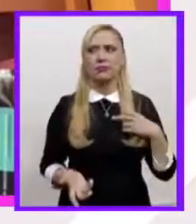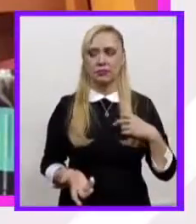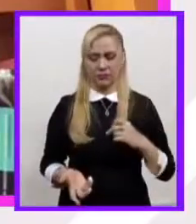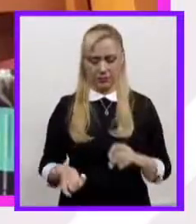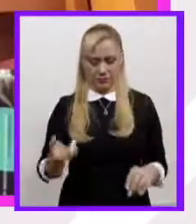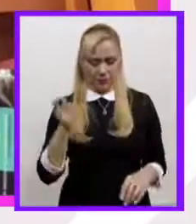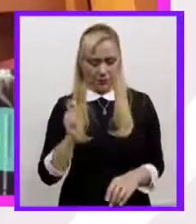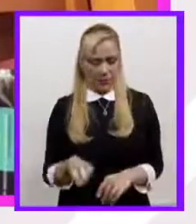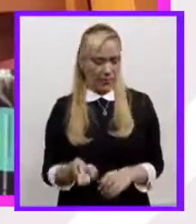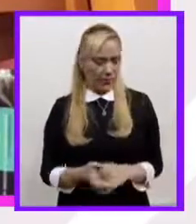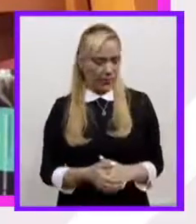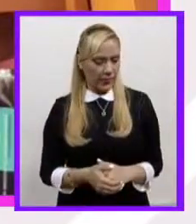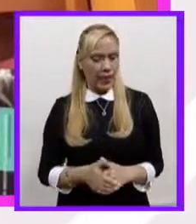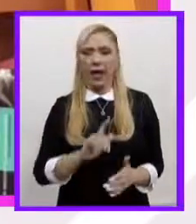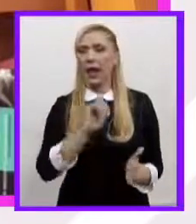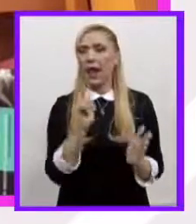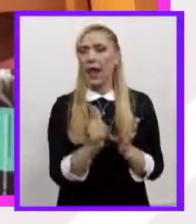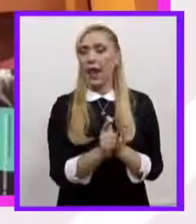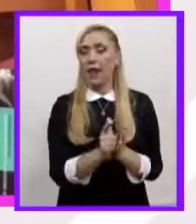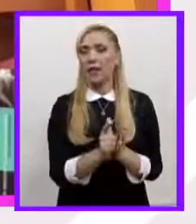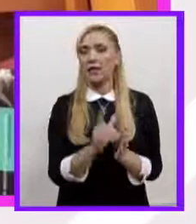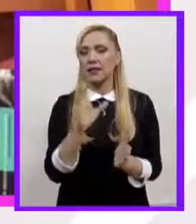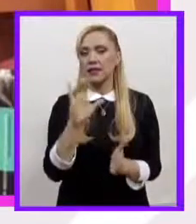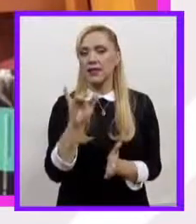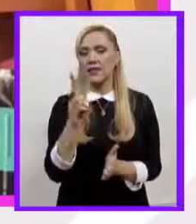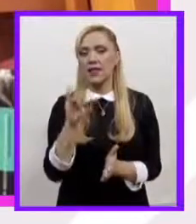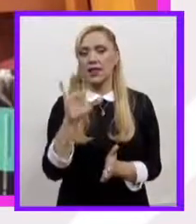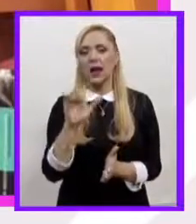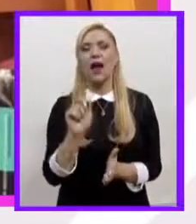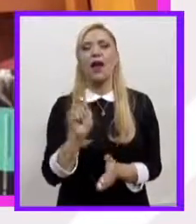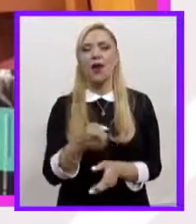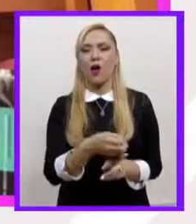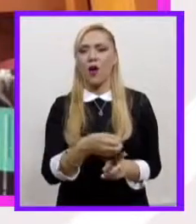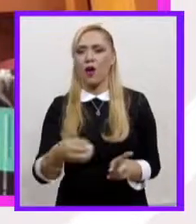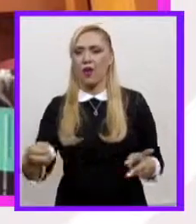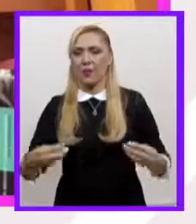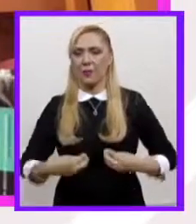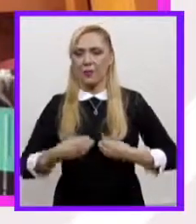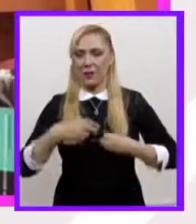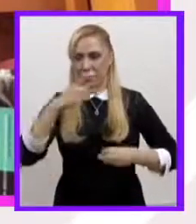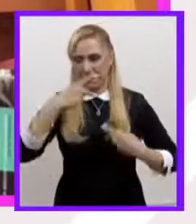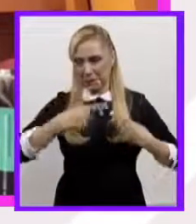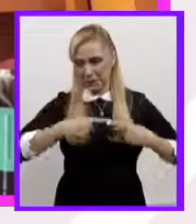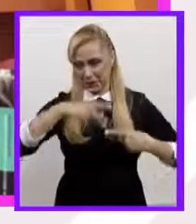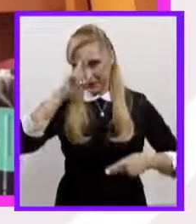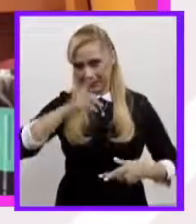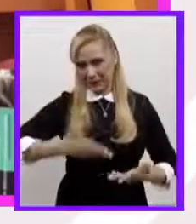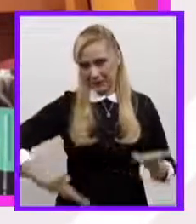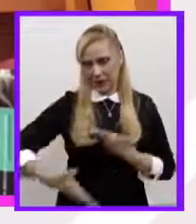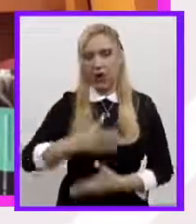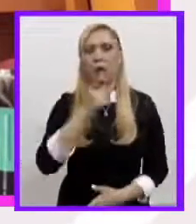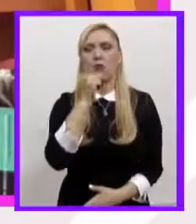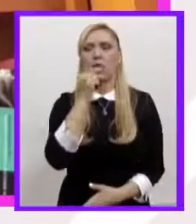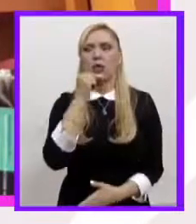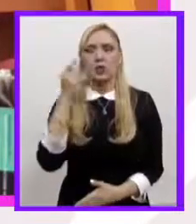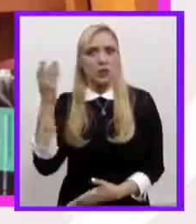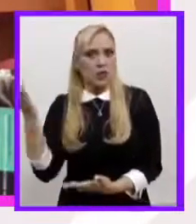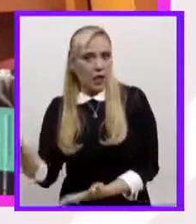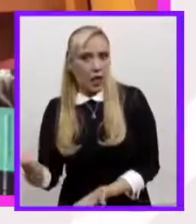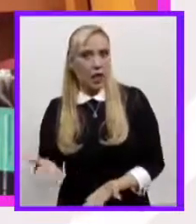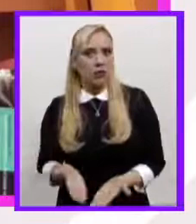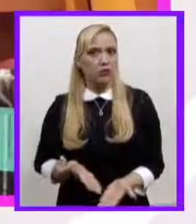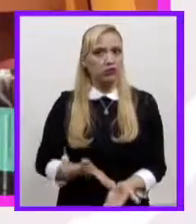esta cuestión de la ley de justicia cívica, la intervención policial, de pronto